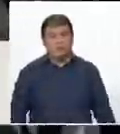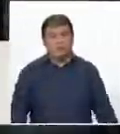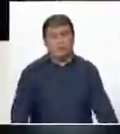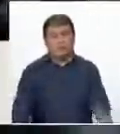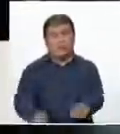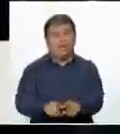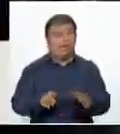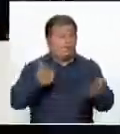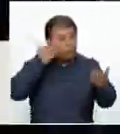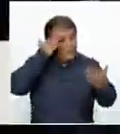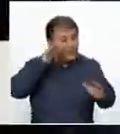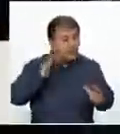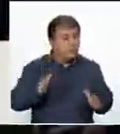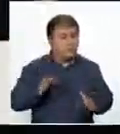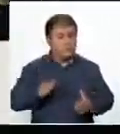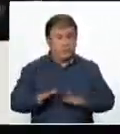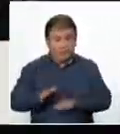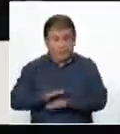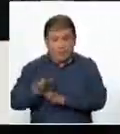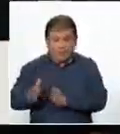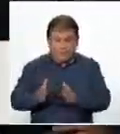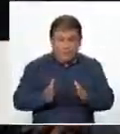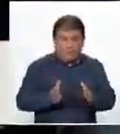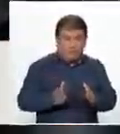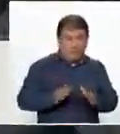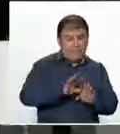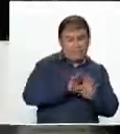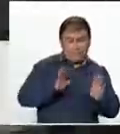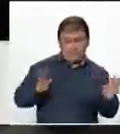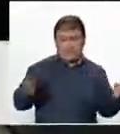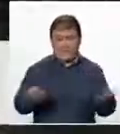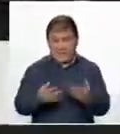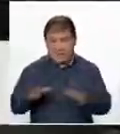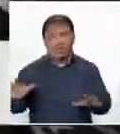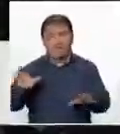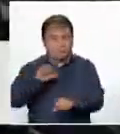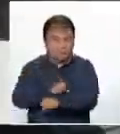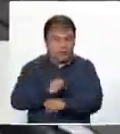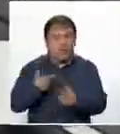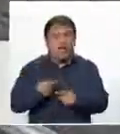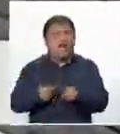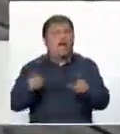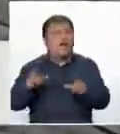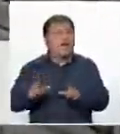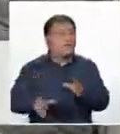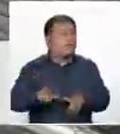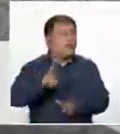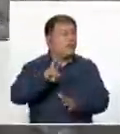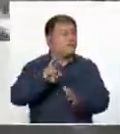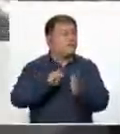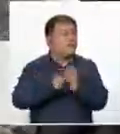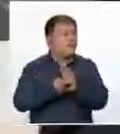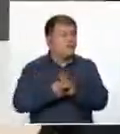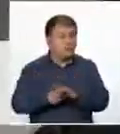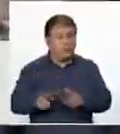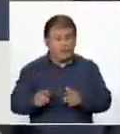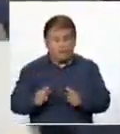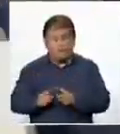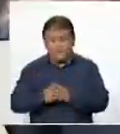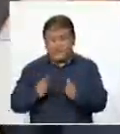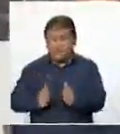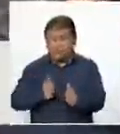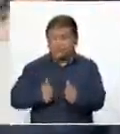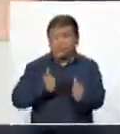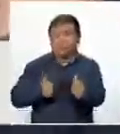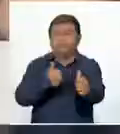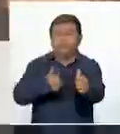tanto aún no se sabe si es que este plan cerco ha dado sus frutos. Ya han pasado más o menos 20 minutos desde que empezó esta presunta persecución